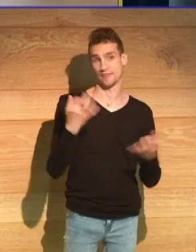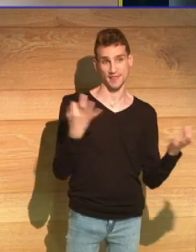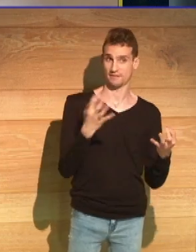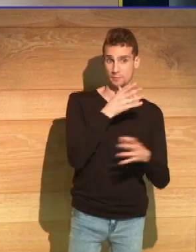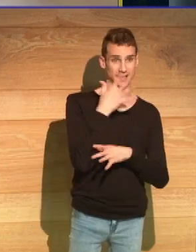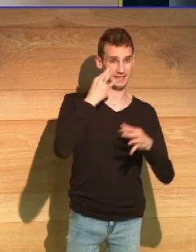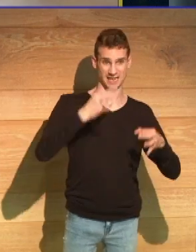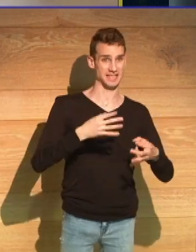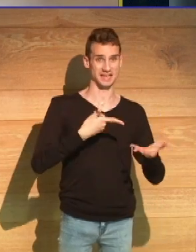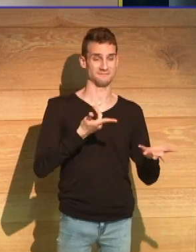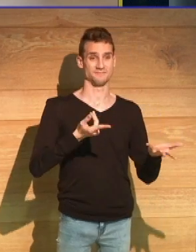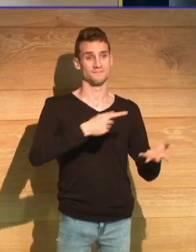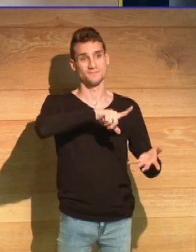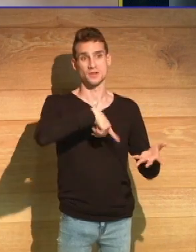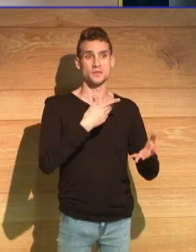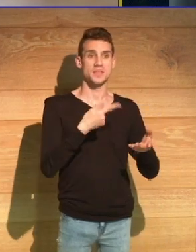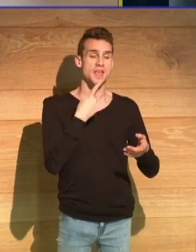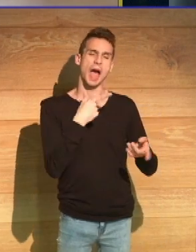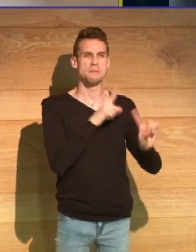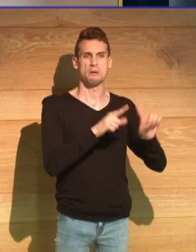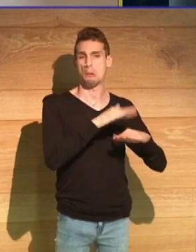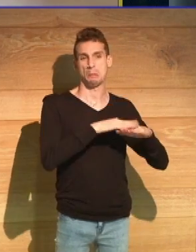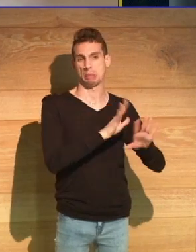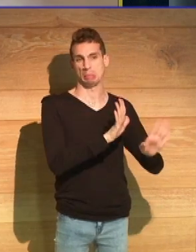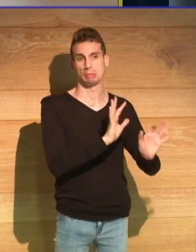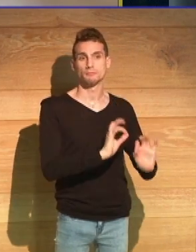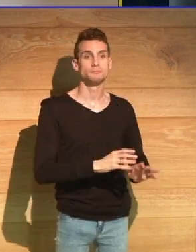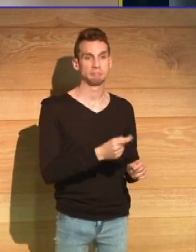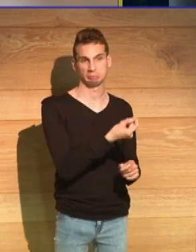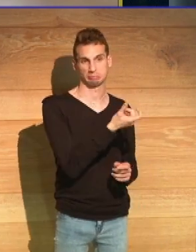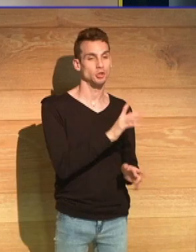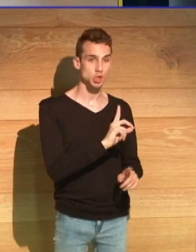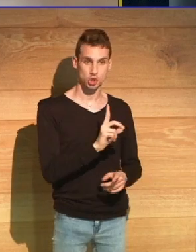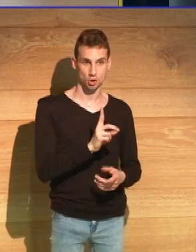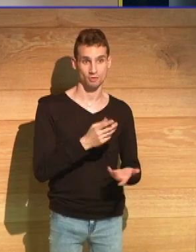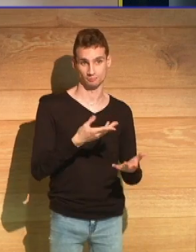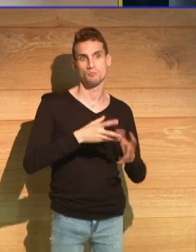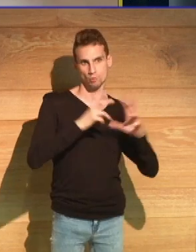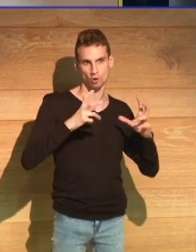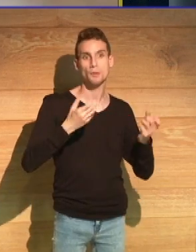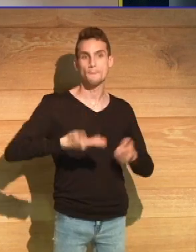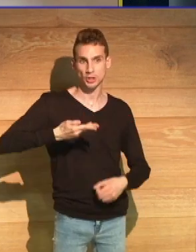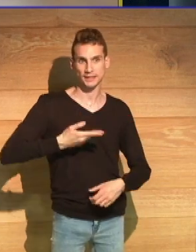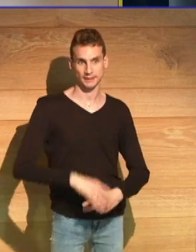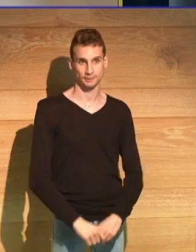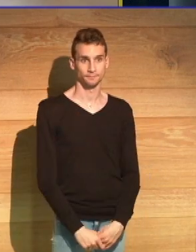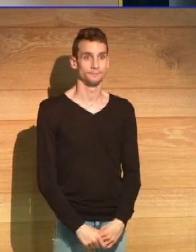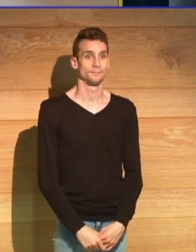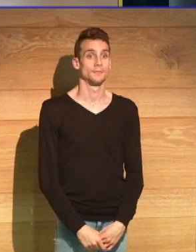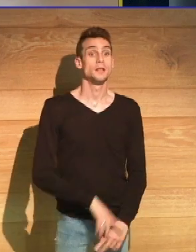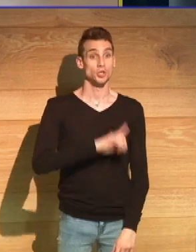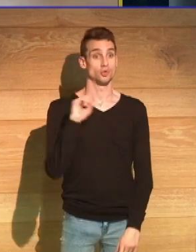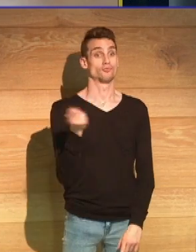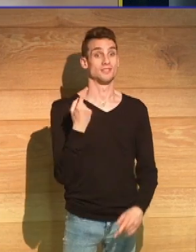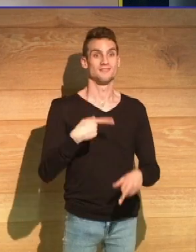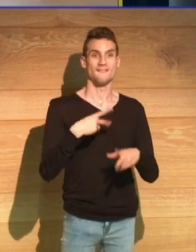no podemos, creo que, minimizar lo más mínimo el tamaño del reto que tenemos por delante, que necesitamos